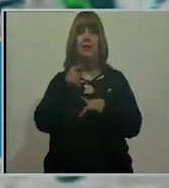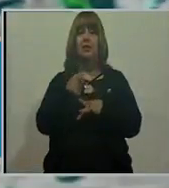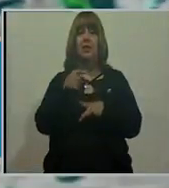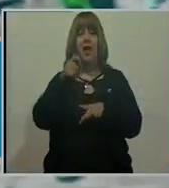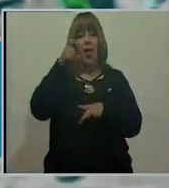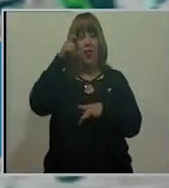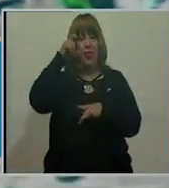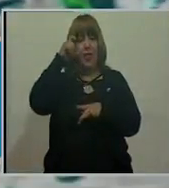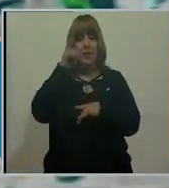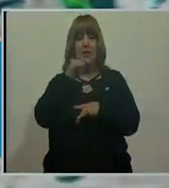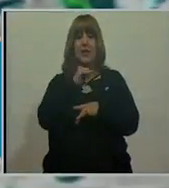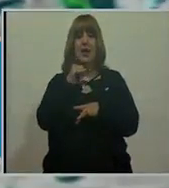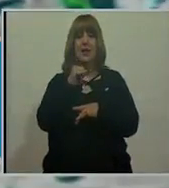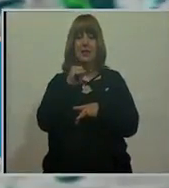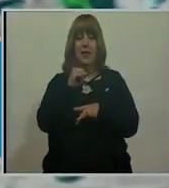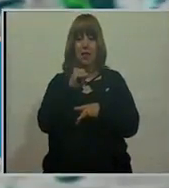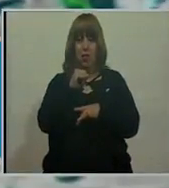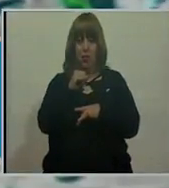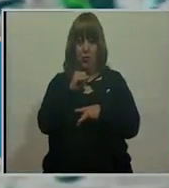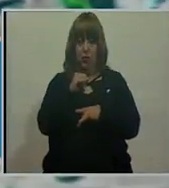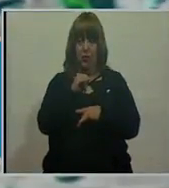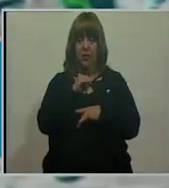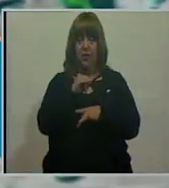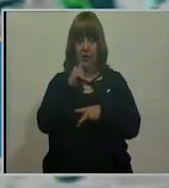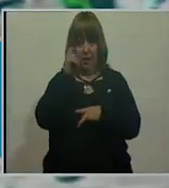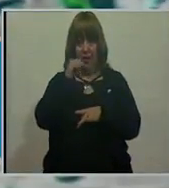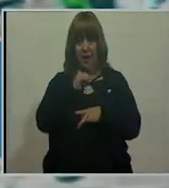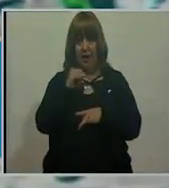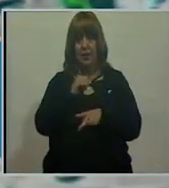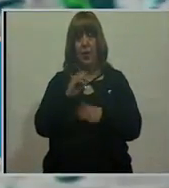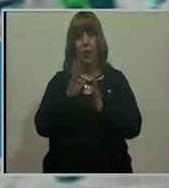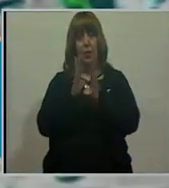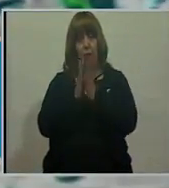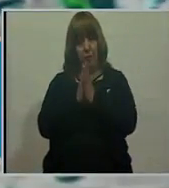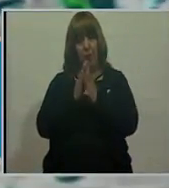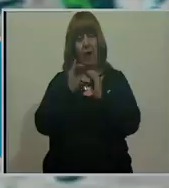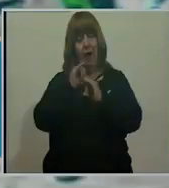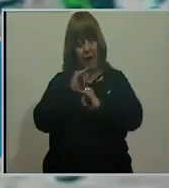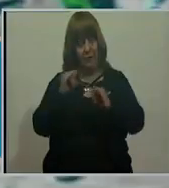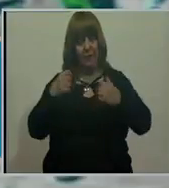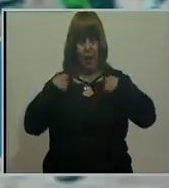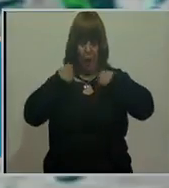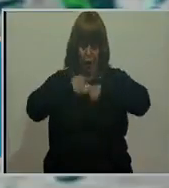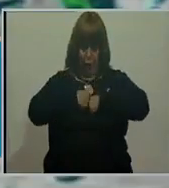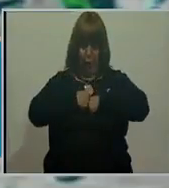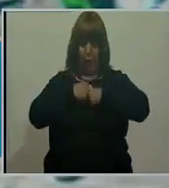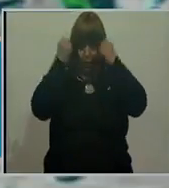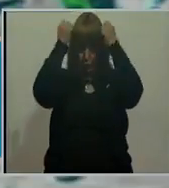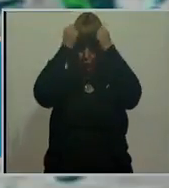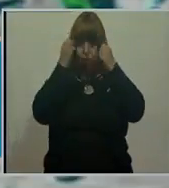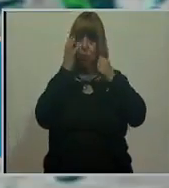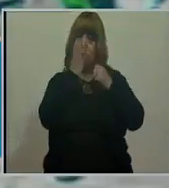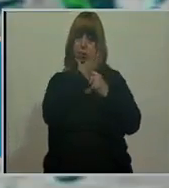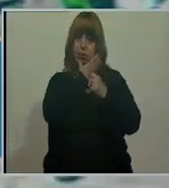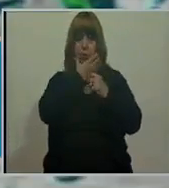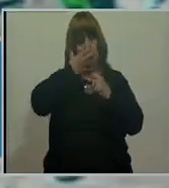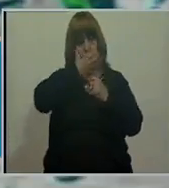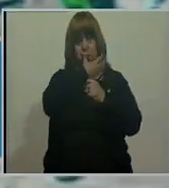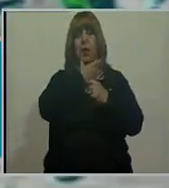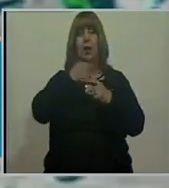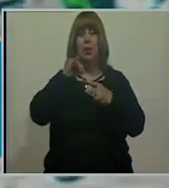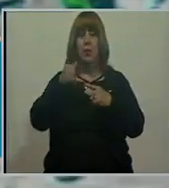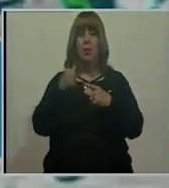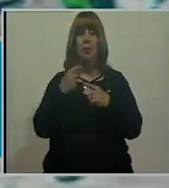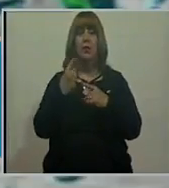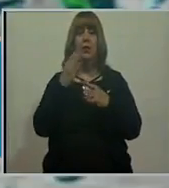eso, exponen a los chicos a eso, y la recomendación es para la vestimenta correspondiente, ¿no? Claro, claro. La percepción de